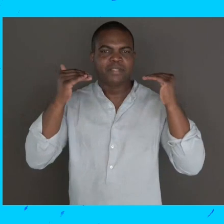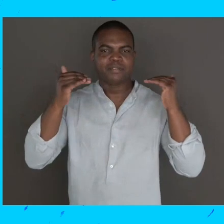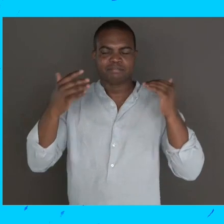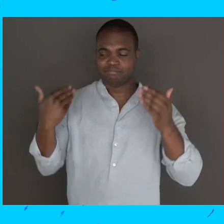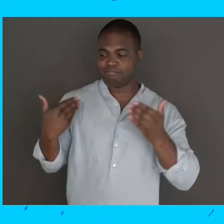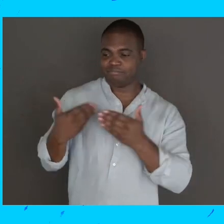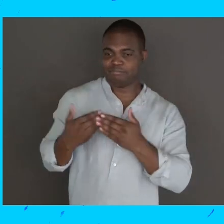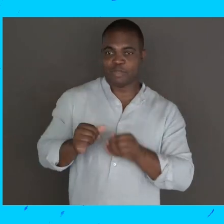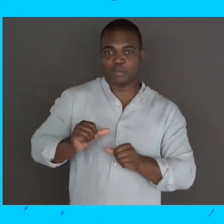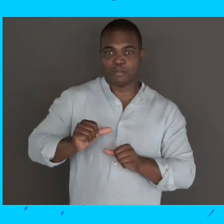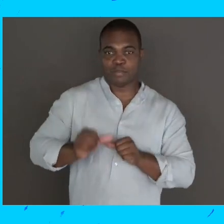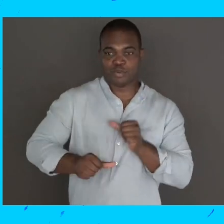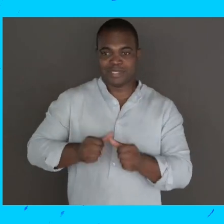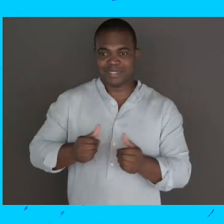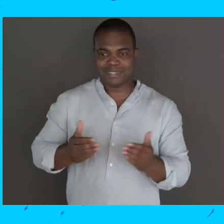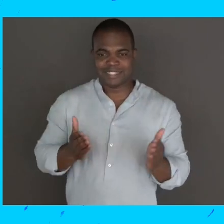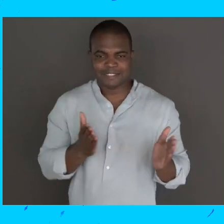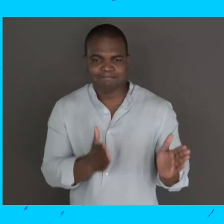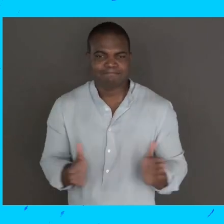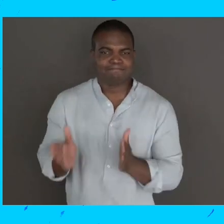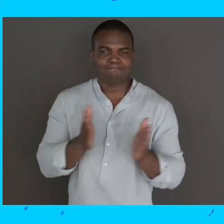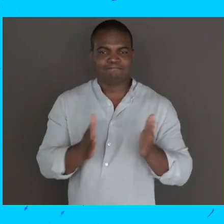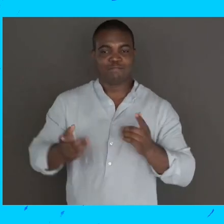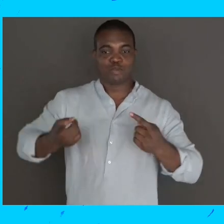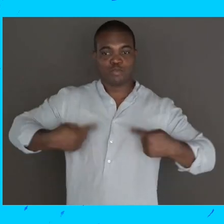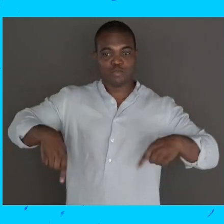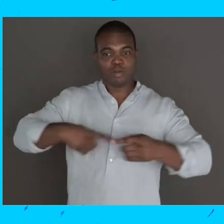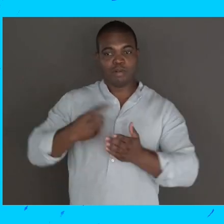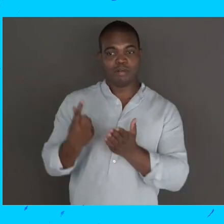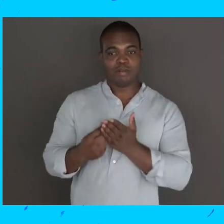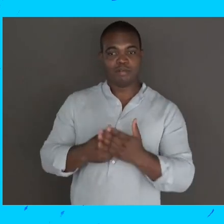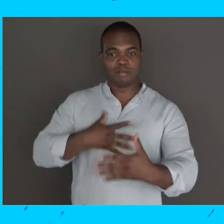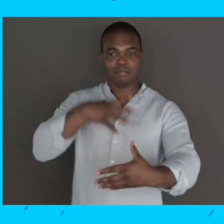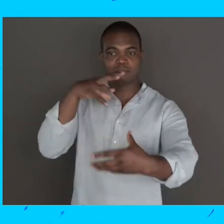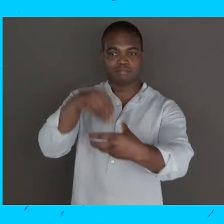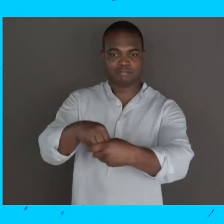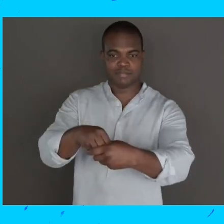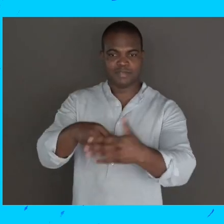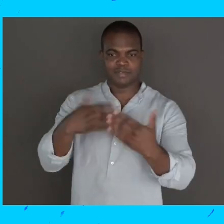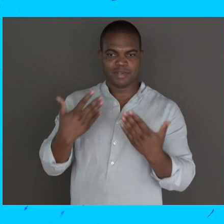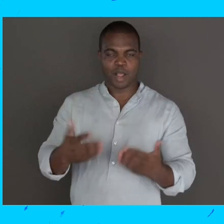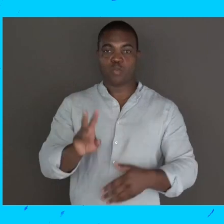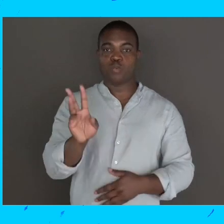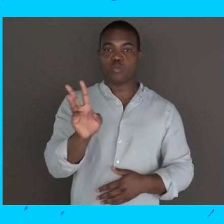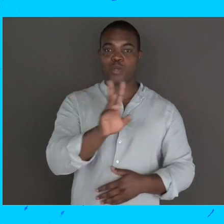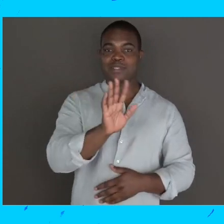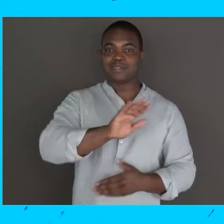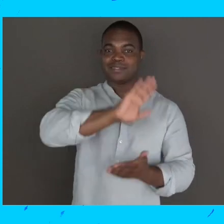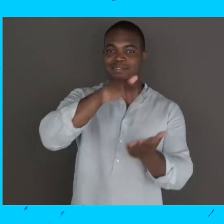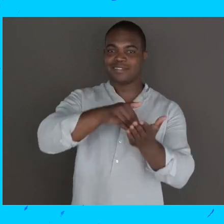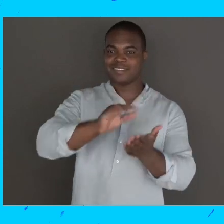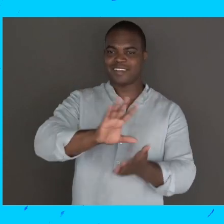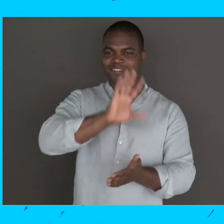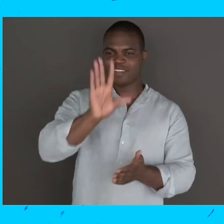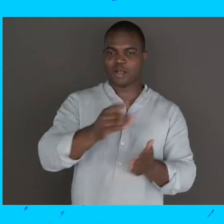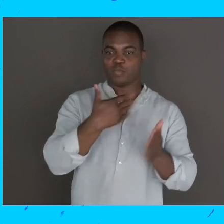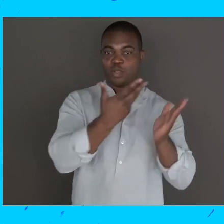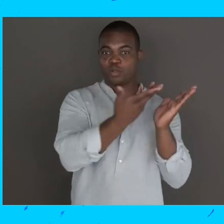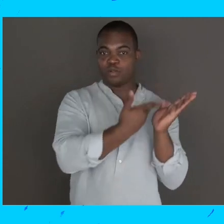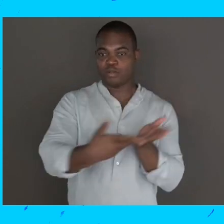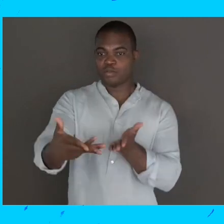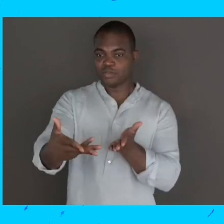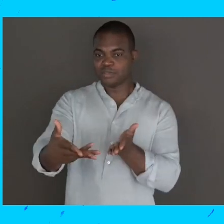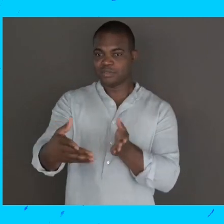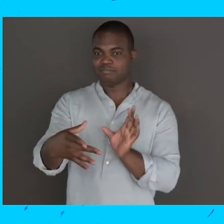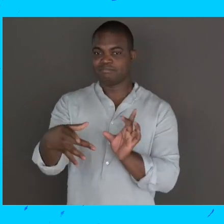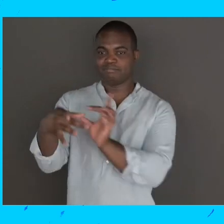decimos que con esto no vamos a trabajar solos. Sudán del Sur va a trabajar con todos los